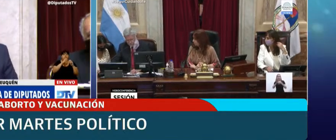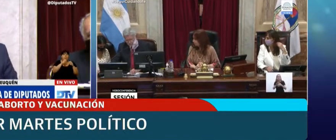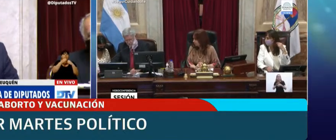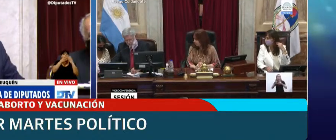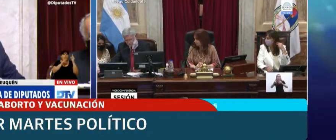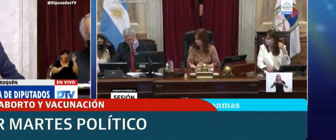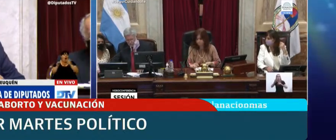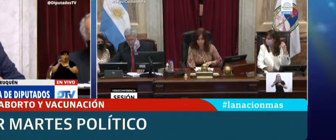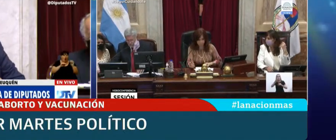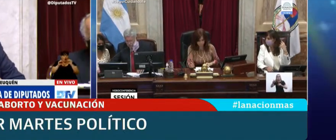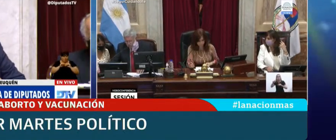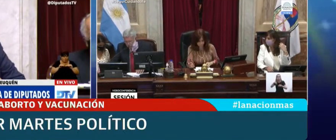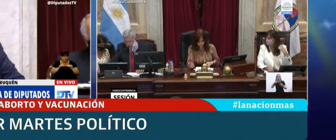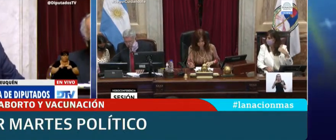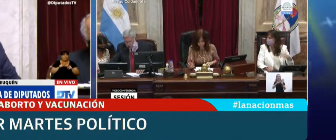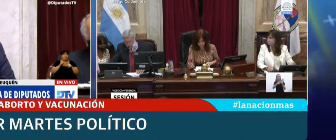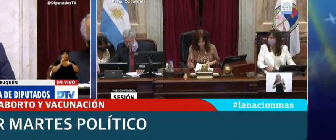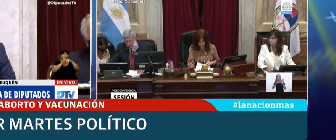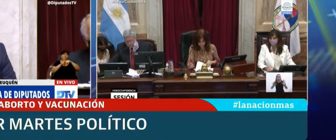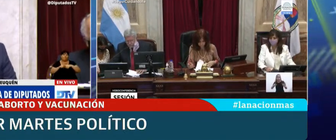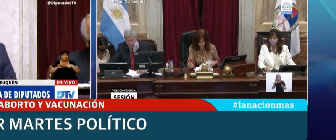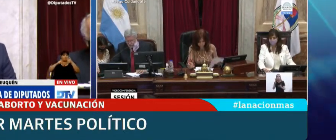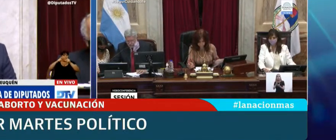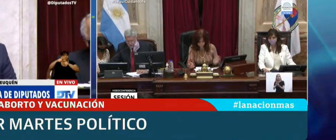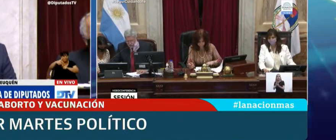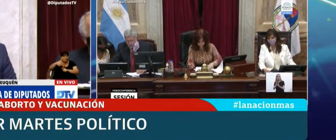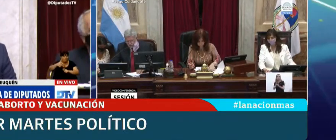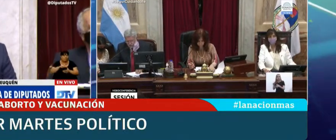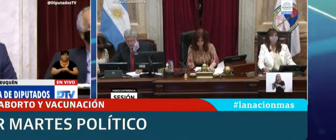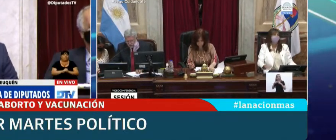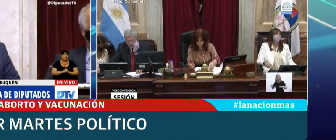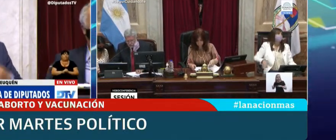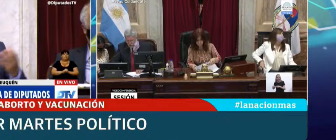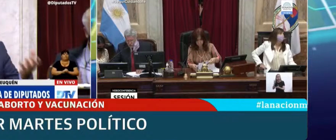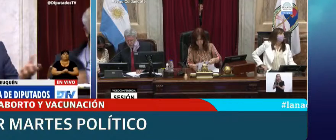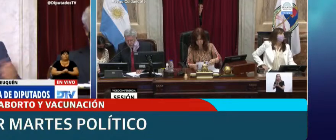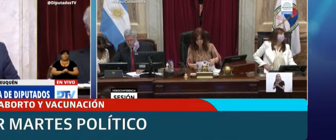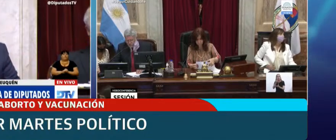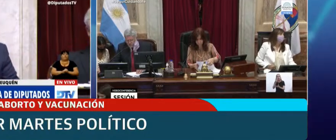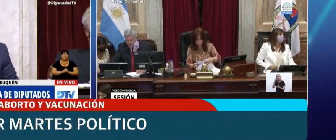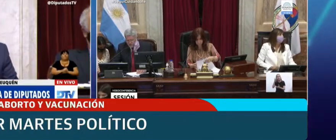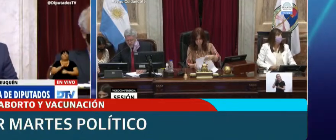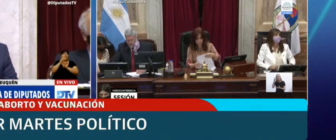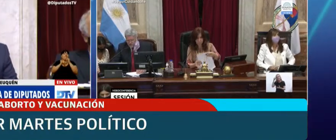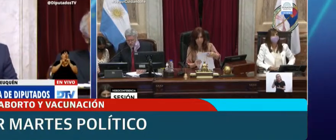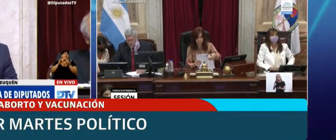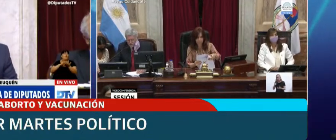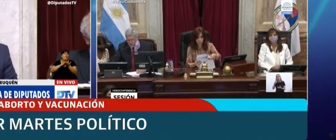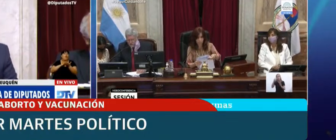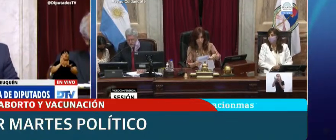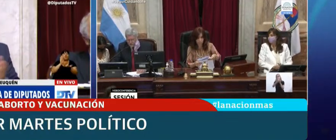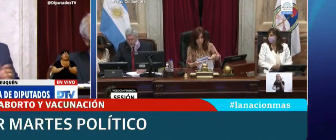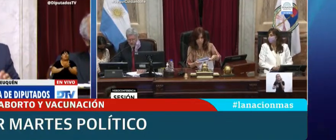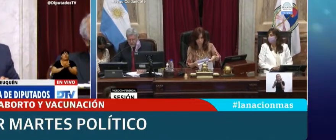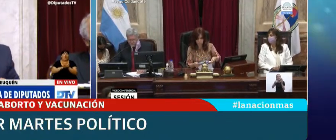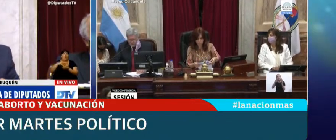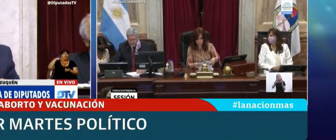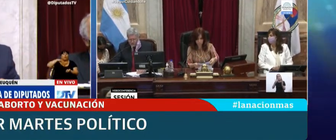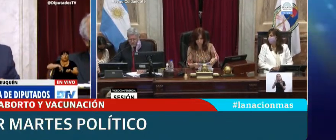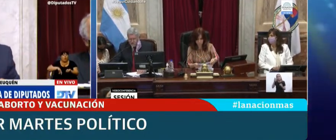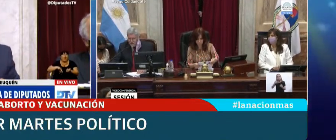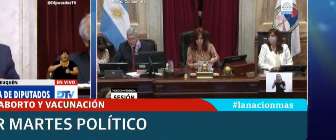sesión del aborto la fecha después se unificó con la de la reforma jubilatoria que se está tratando desde el mediodía en la cámara diputados